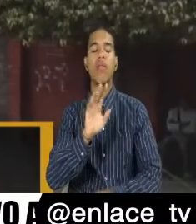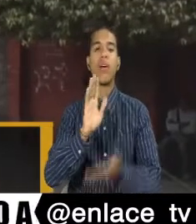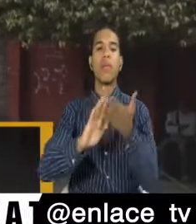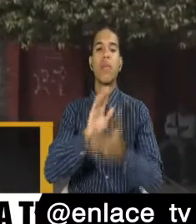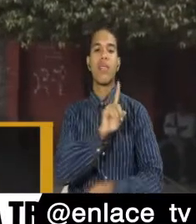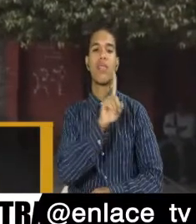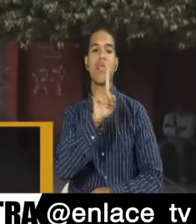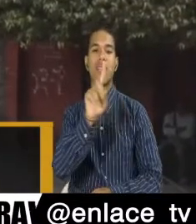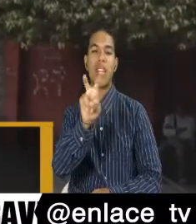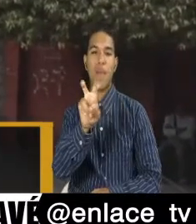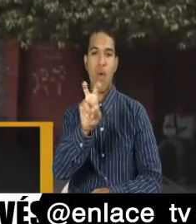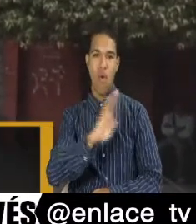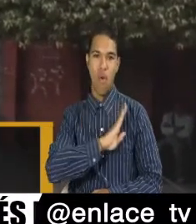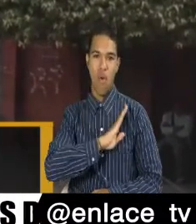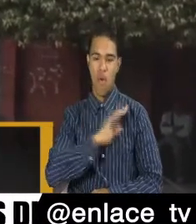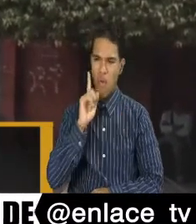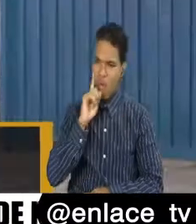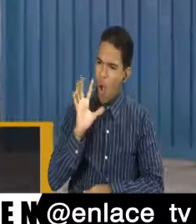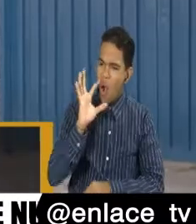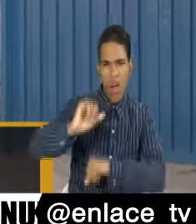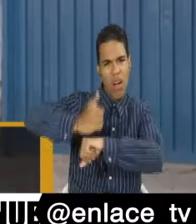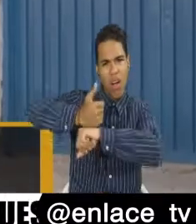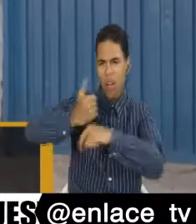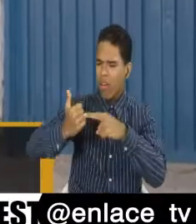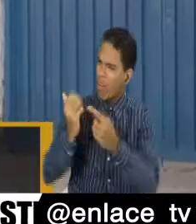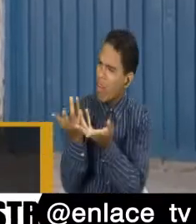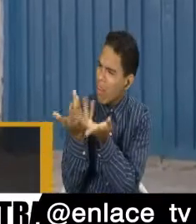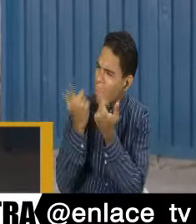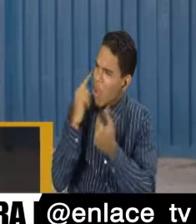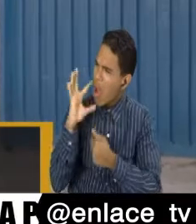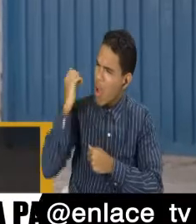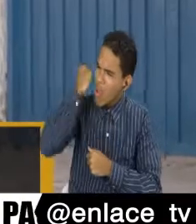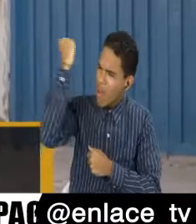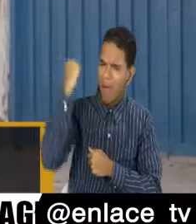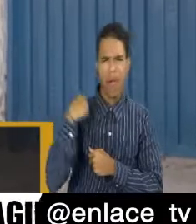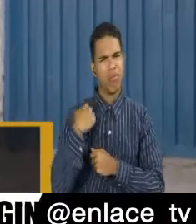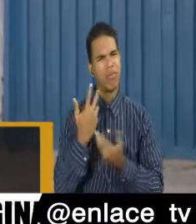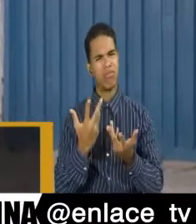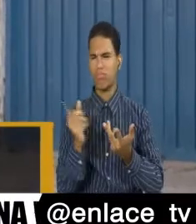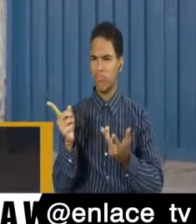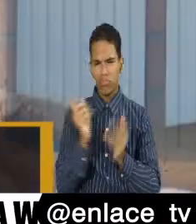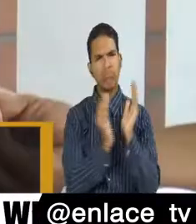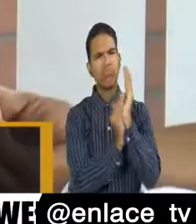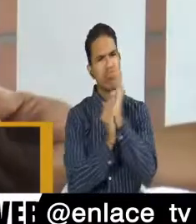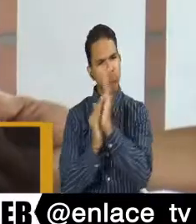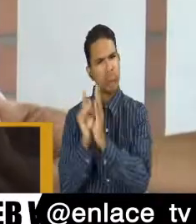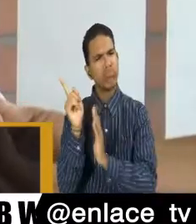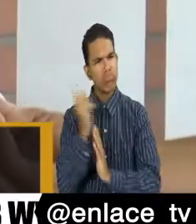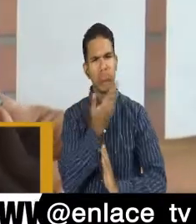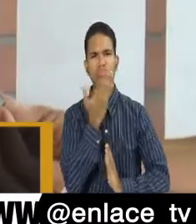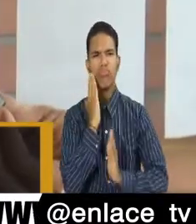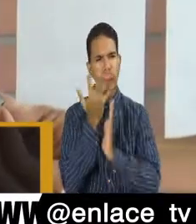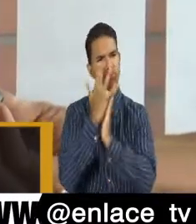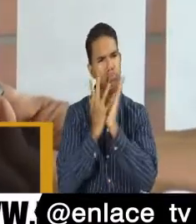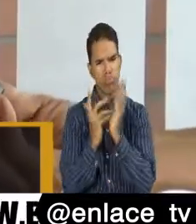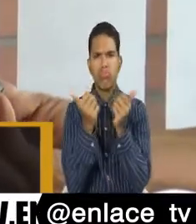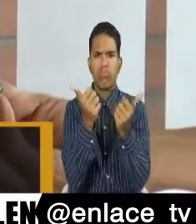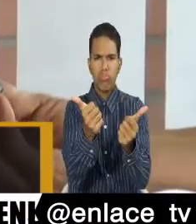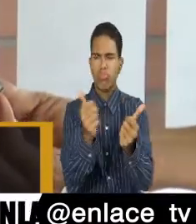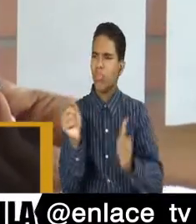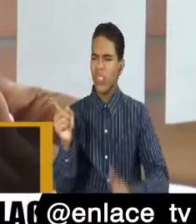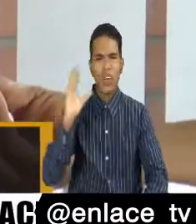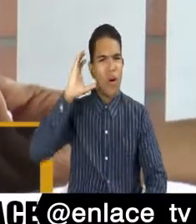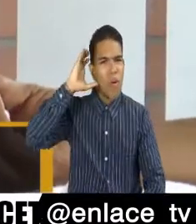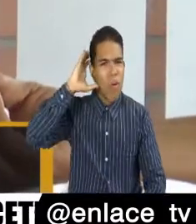mostró sorprendido con la noticia y aseguró que el pequeño académicamente tenía buenos resultados. Los niños y los jóvenes constituyen